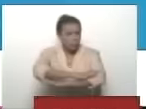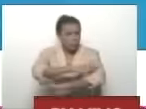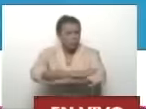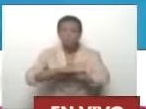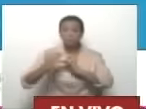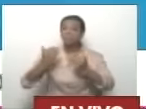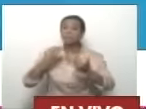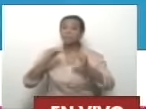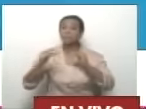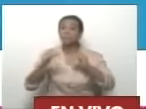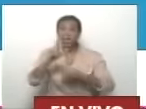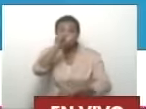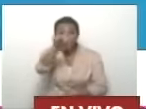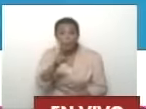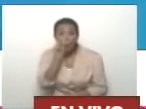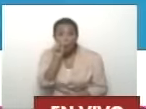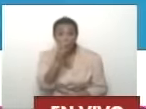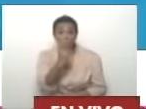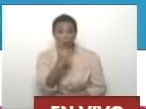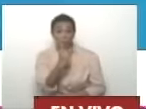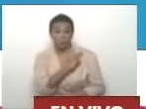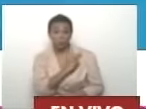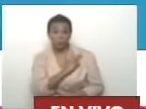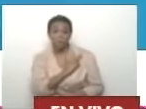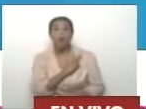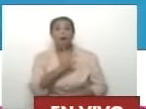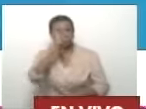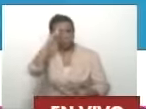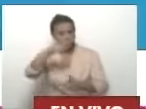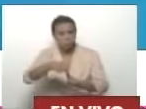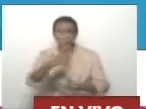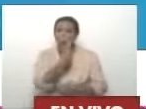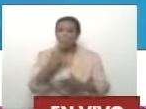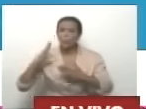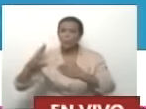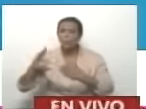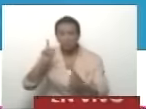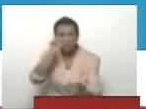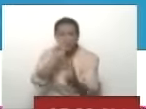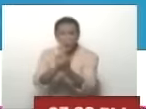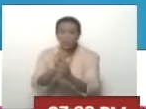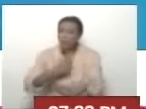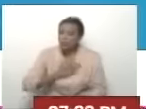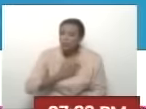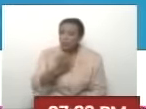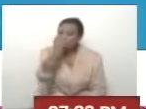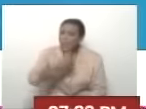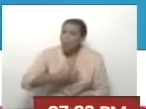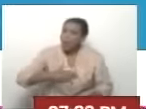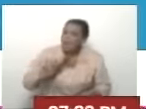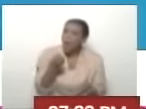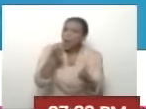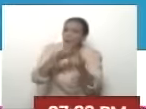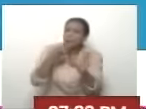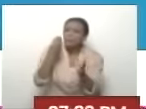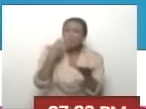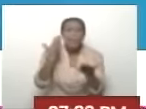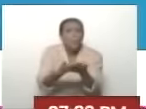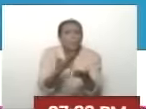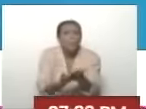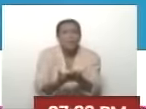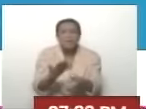se comprometió firmemente a impulsar el diálogo directo, cara a cara, que es lo que yo he venido proponiendo desde